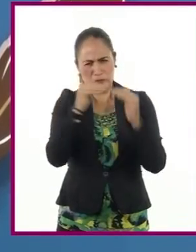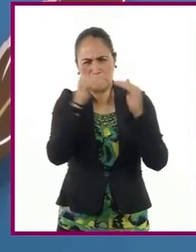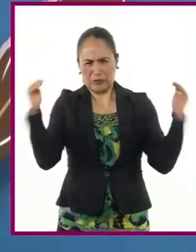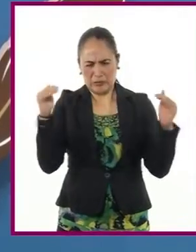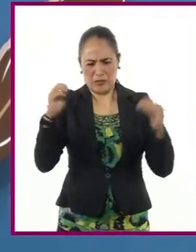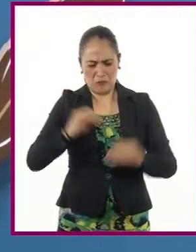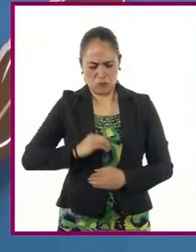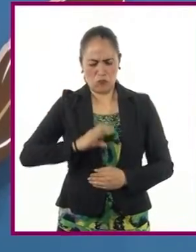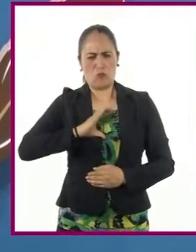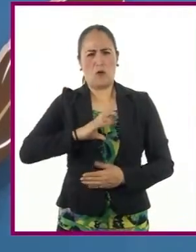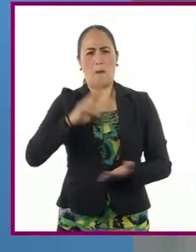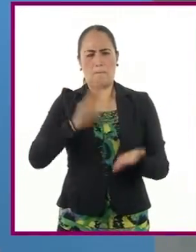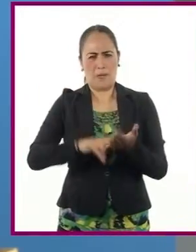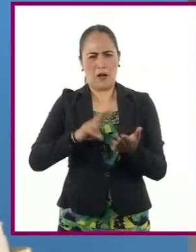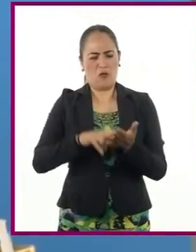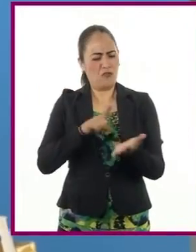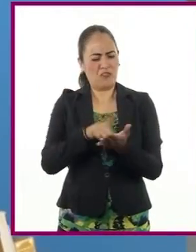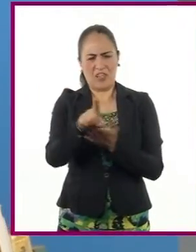y derechos.